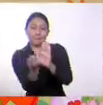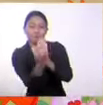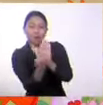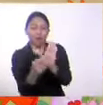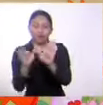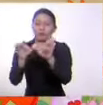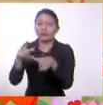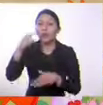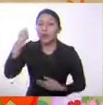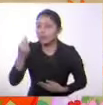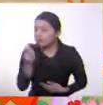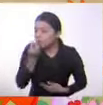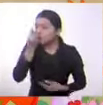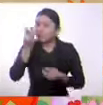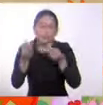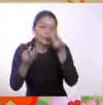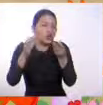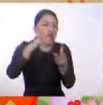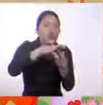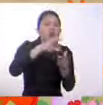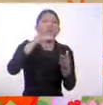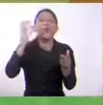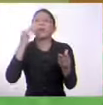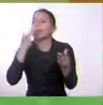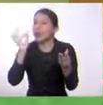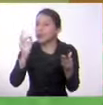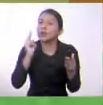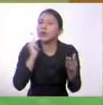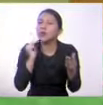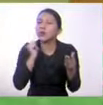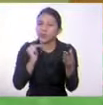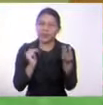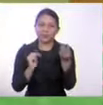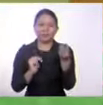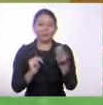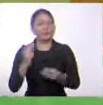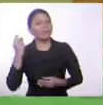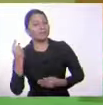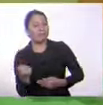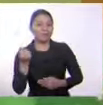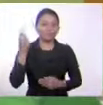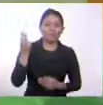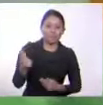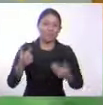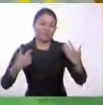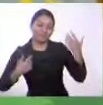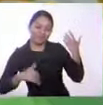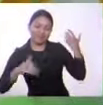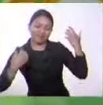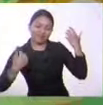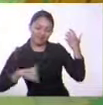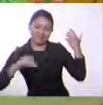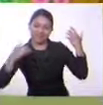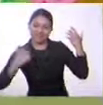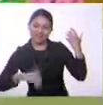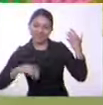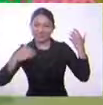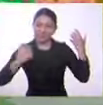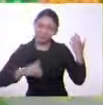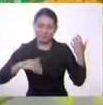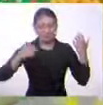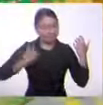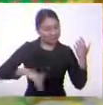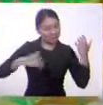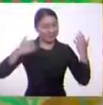las flores, dulce y sabrosón. Ahí